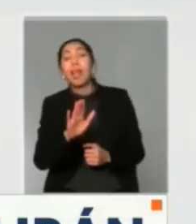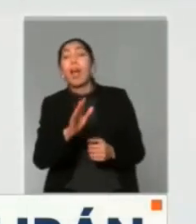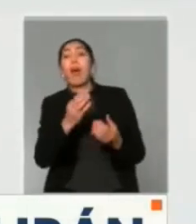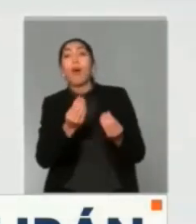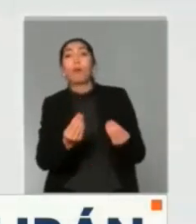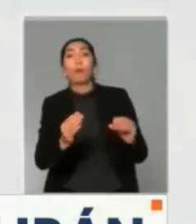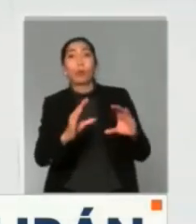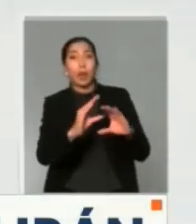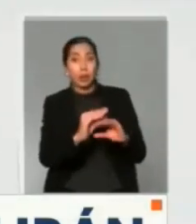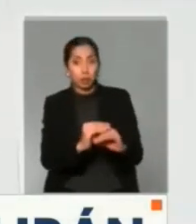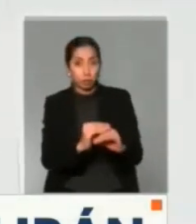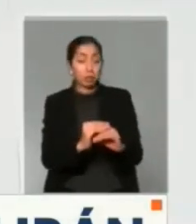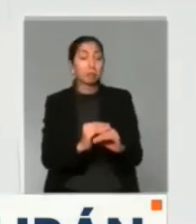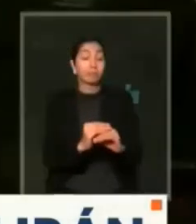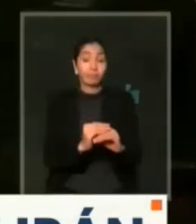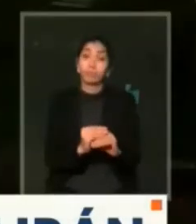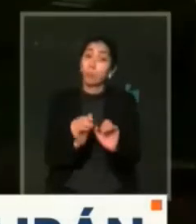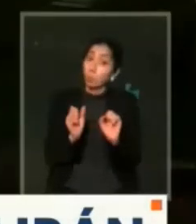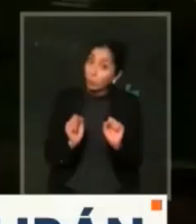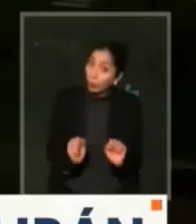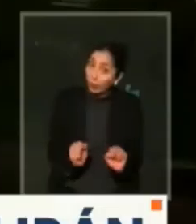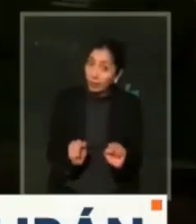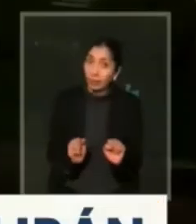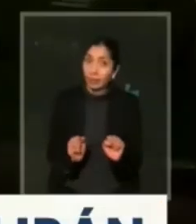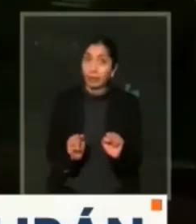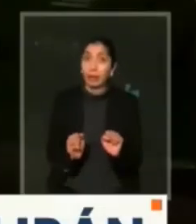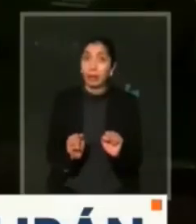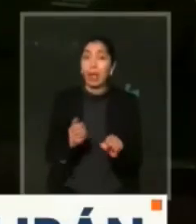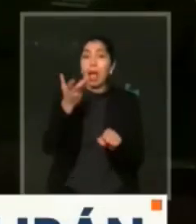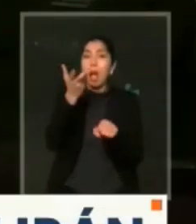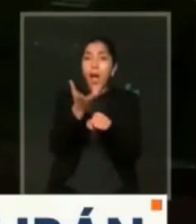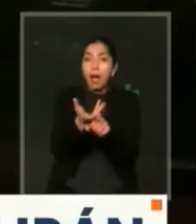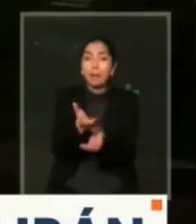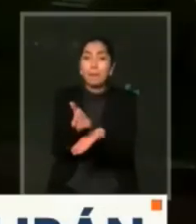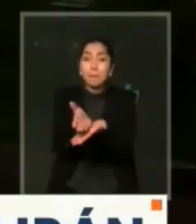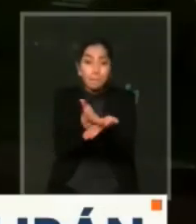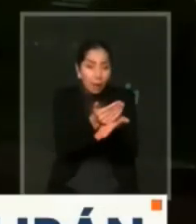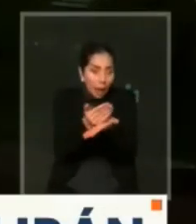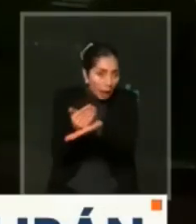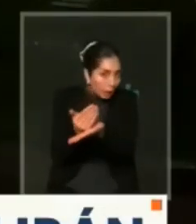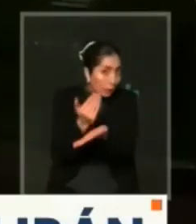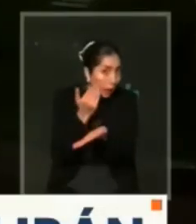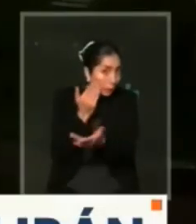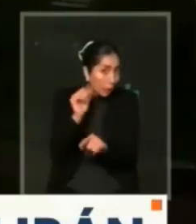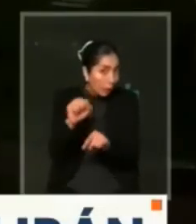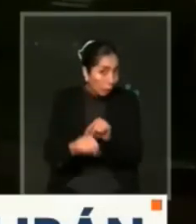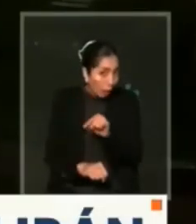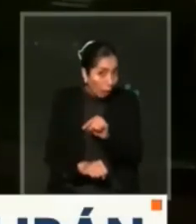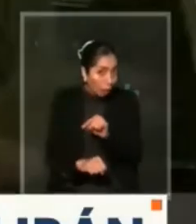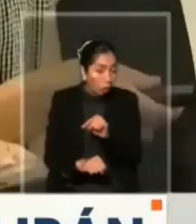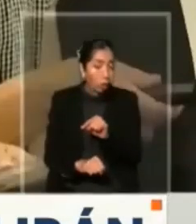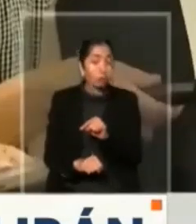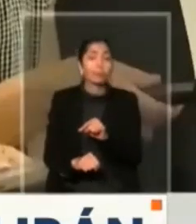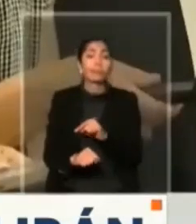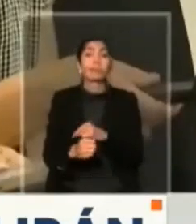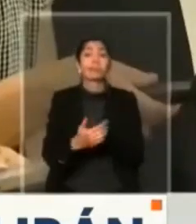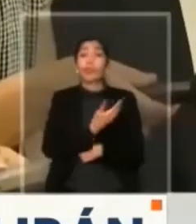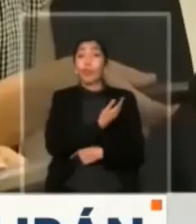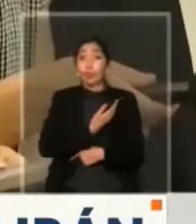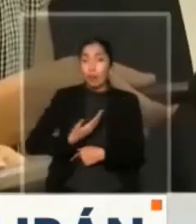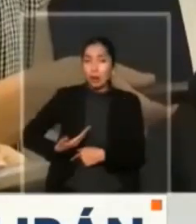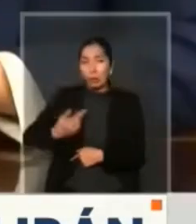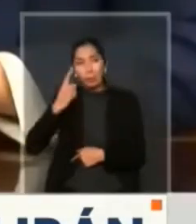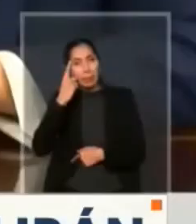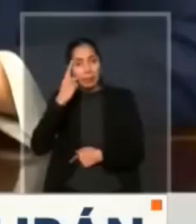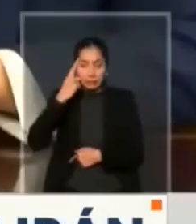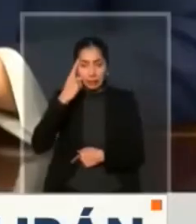nuclear persa. Ahora el carnicero Netanyahu habla de liquidar al líder supremo de Irán, el